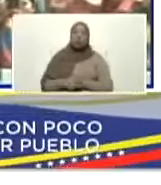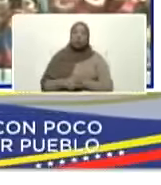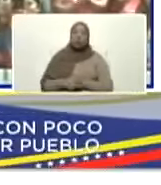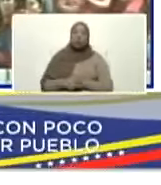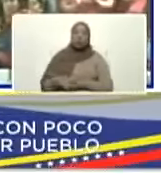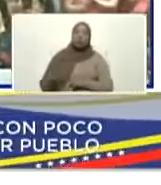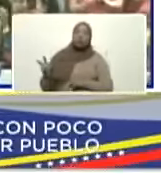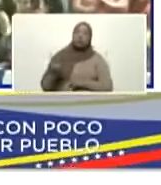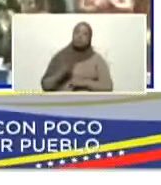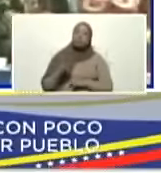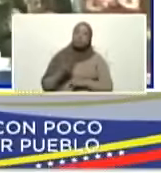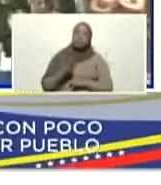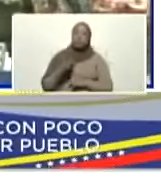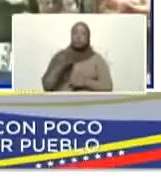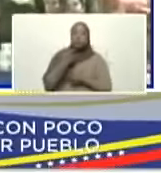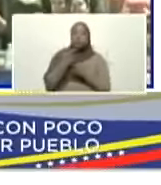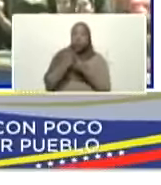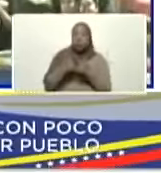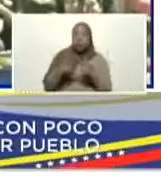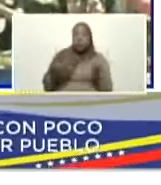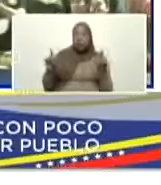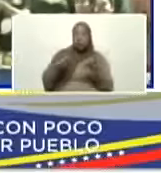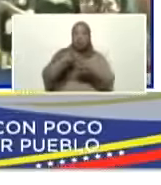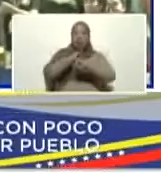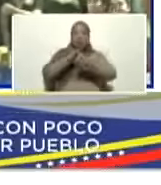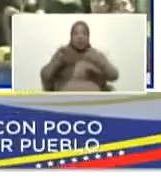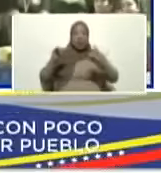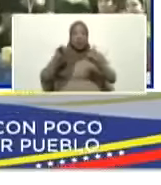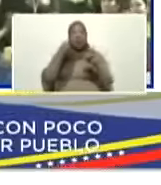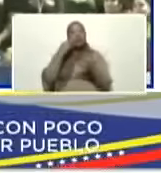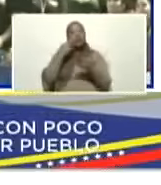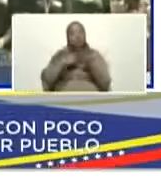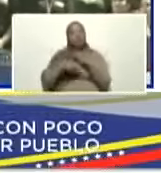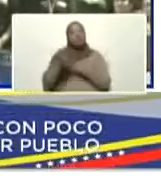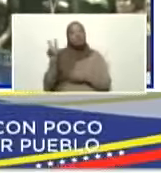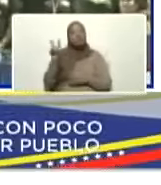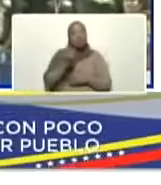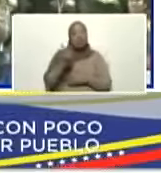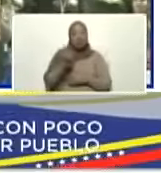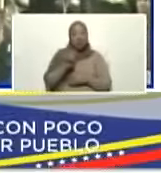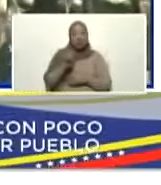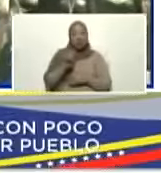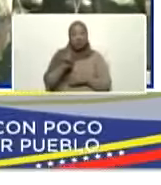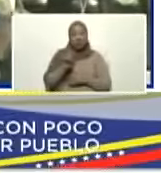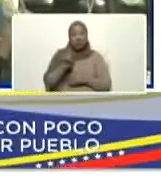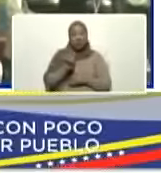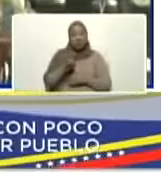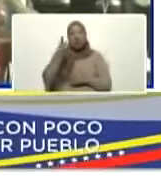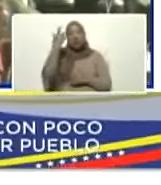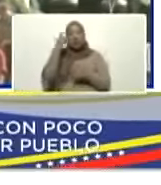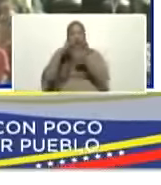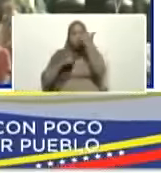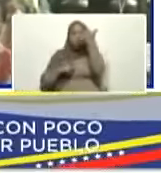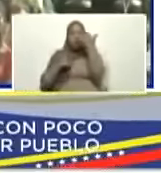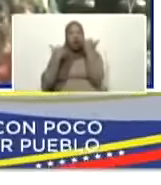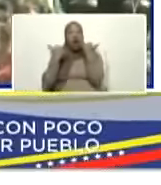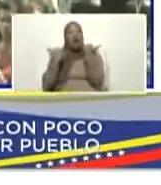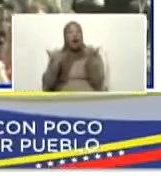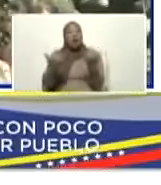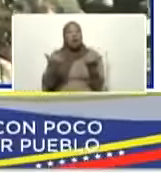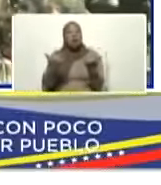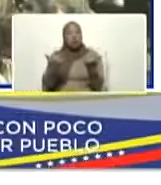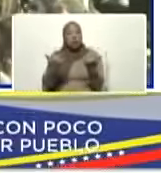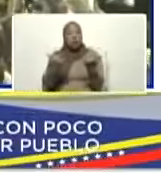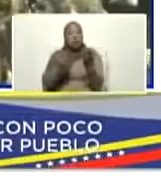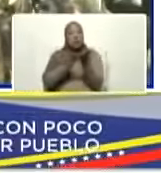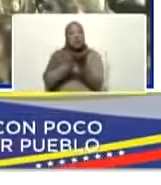Venezuela será libre, soberana, independiente, como dijera Chávez. Por ahora